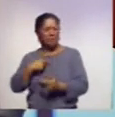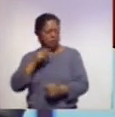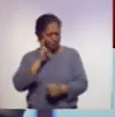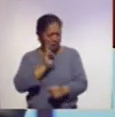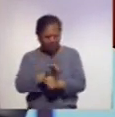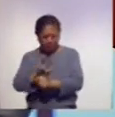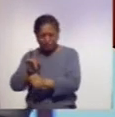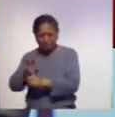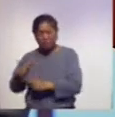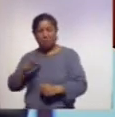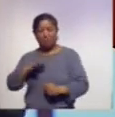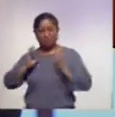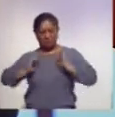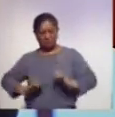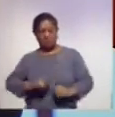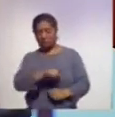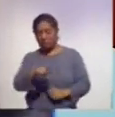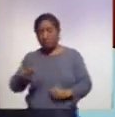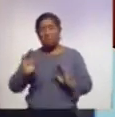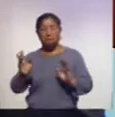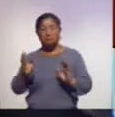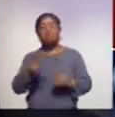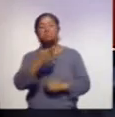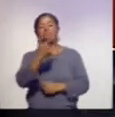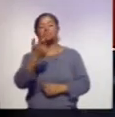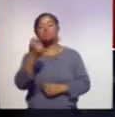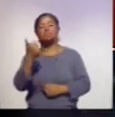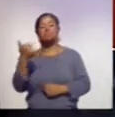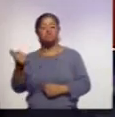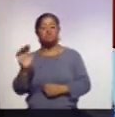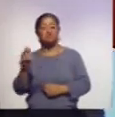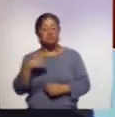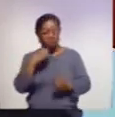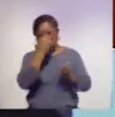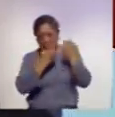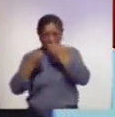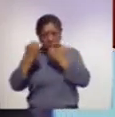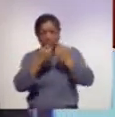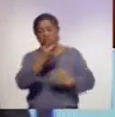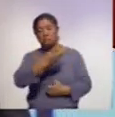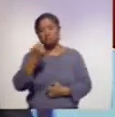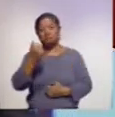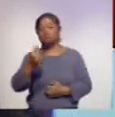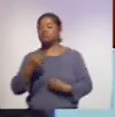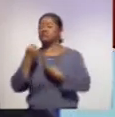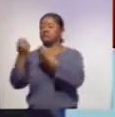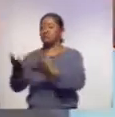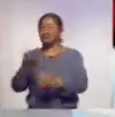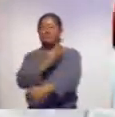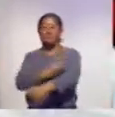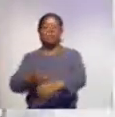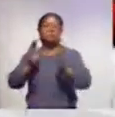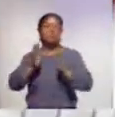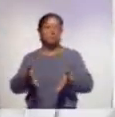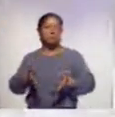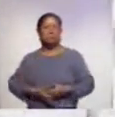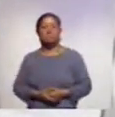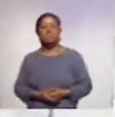que 706 de estos han sido exhumados, de los cuales 206 ya fueron entregados a sus familiares.